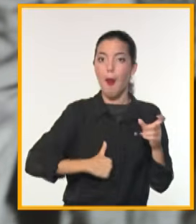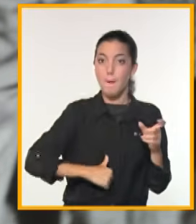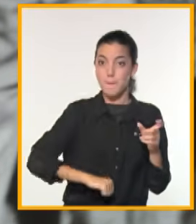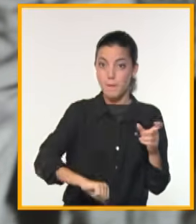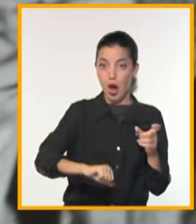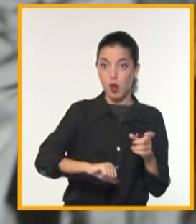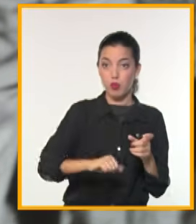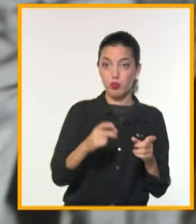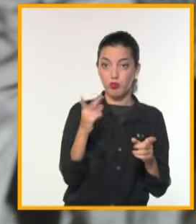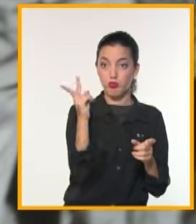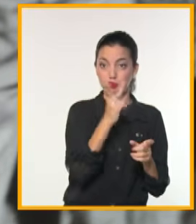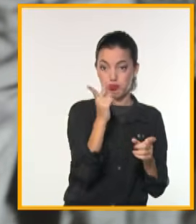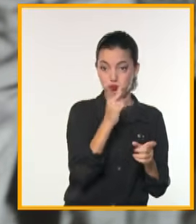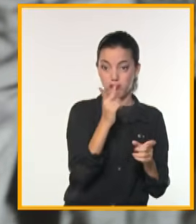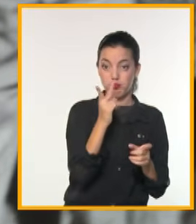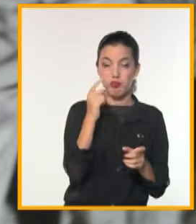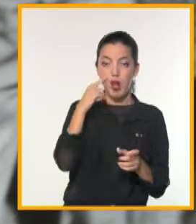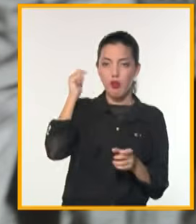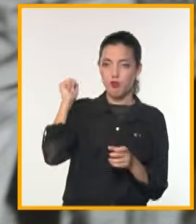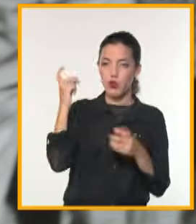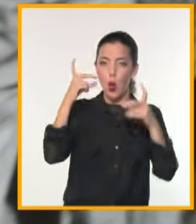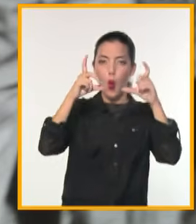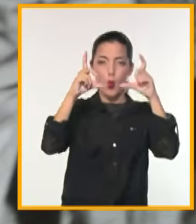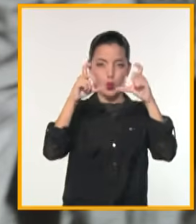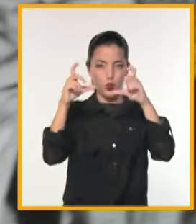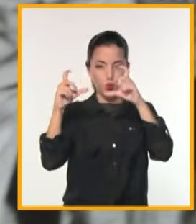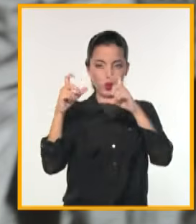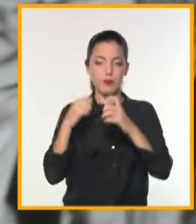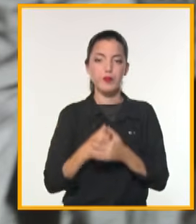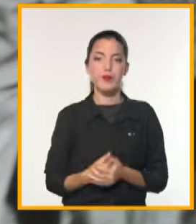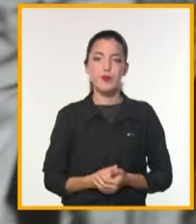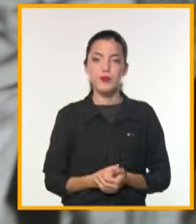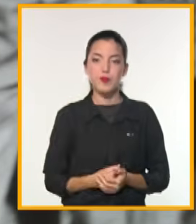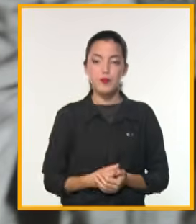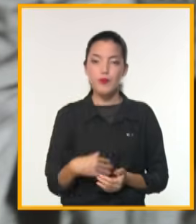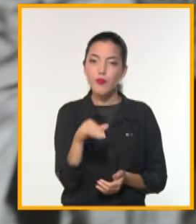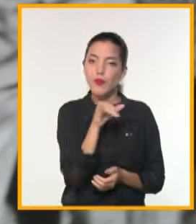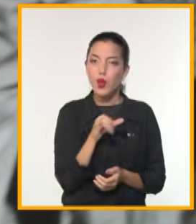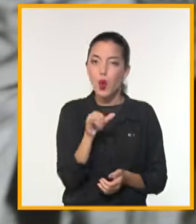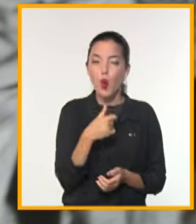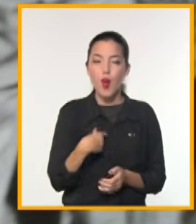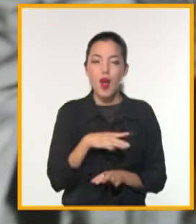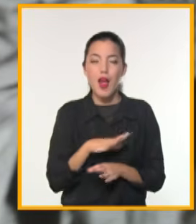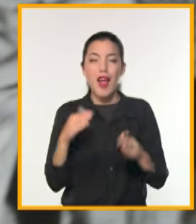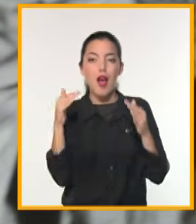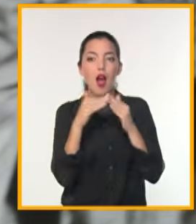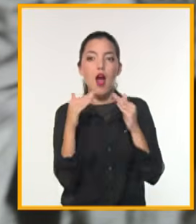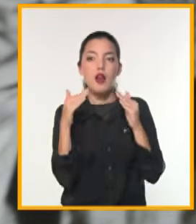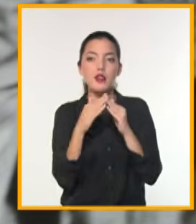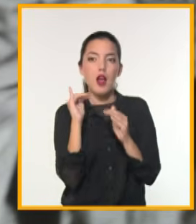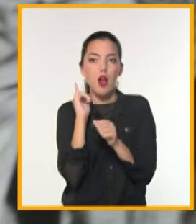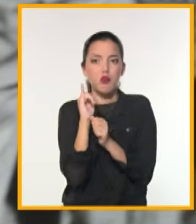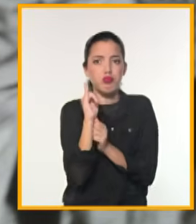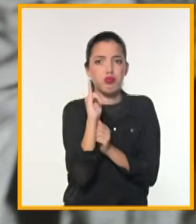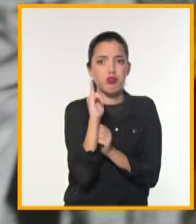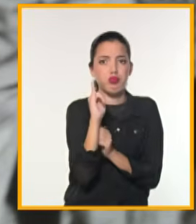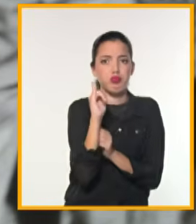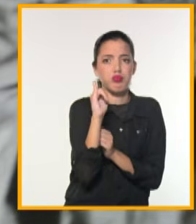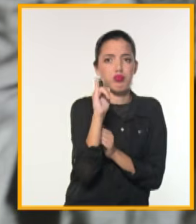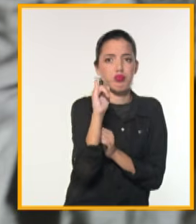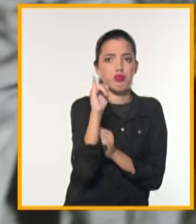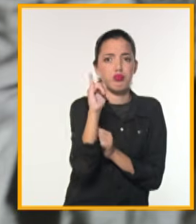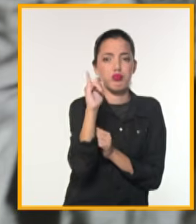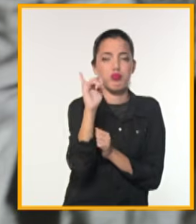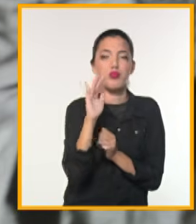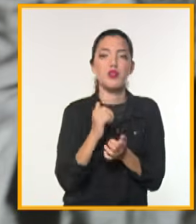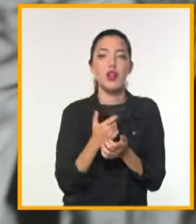yo en el Cuartón Malo. Yo cogí la casa más alejada, la más mala, le di la